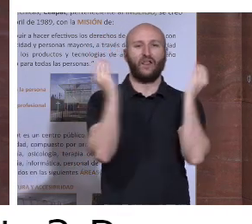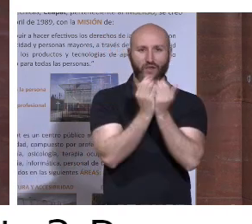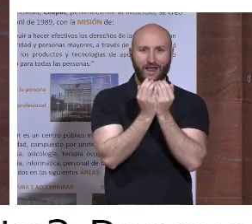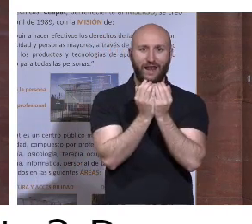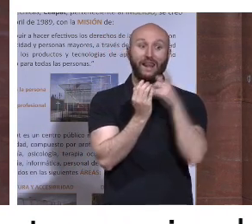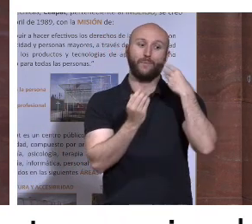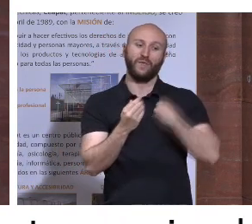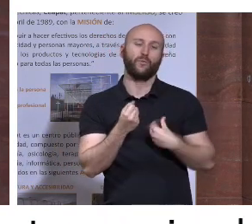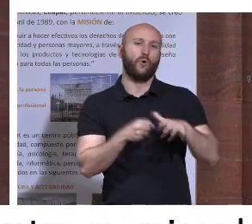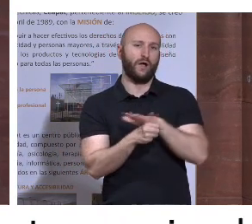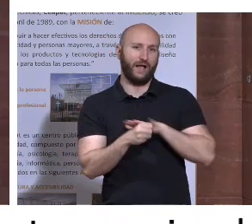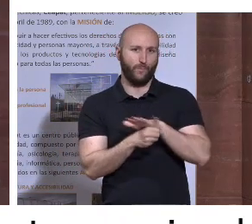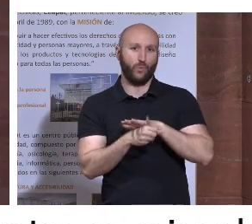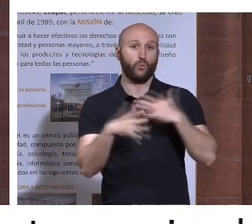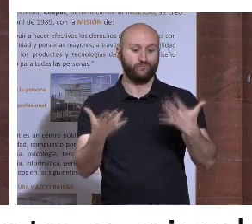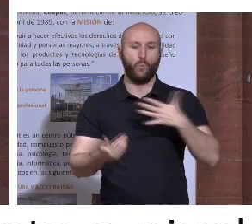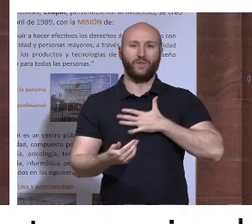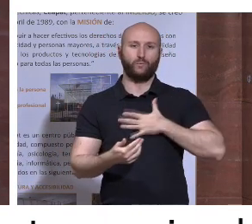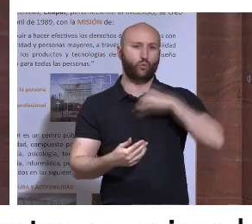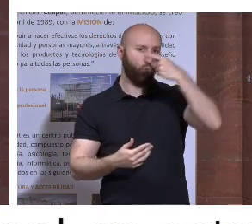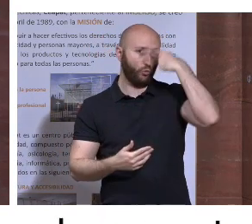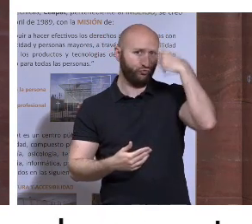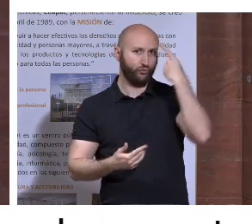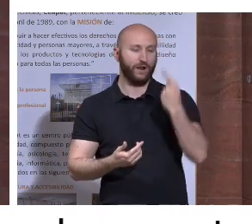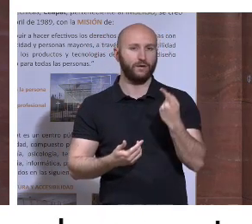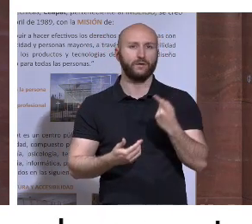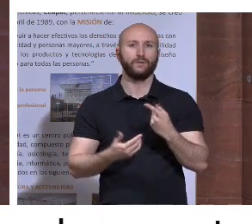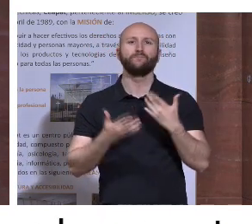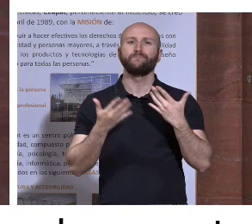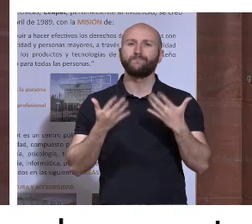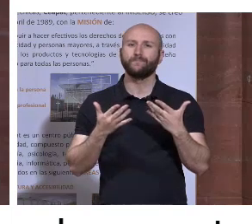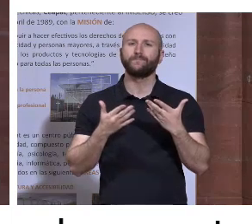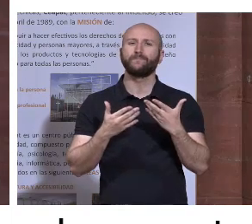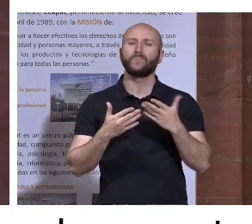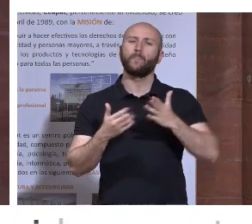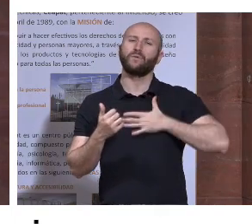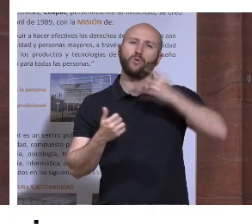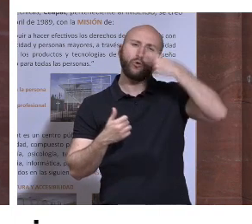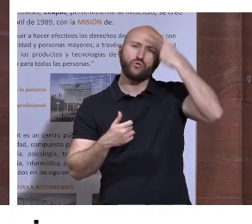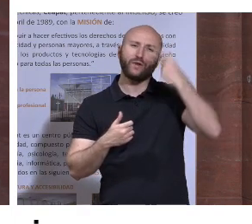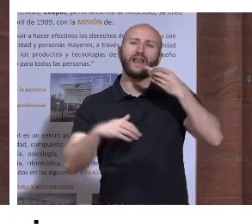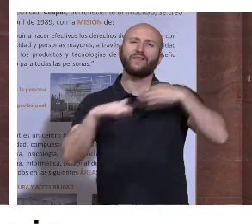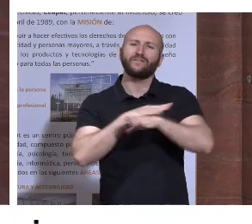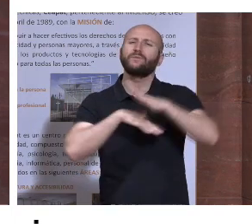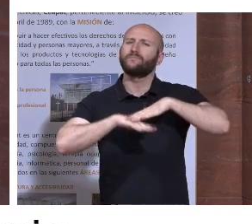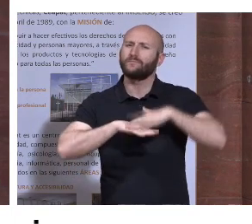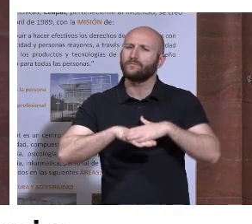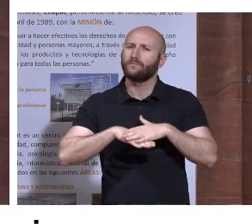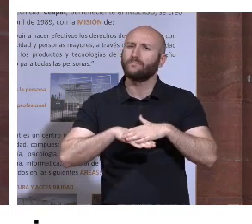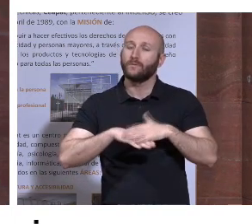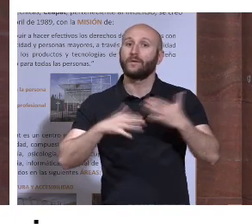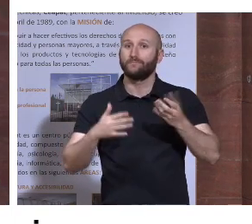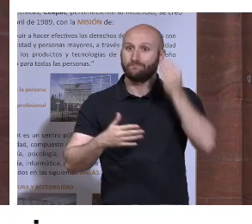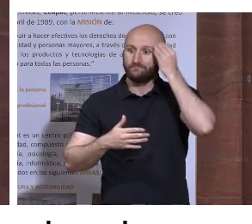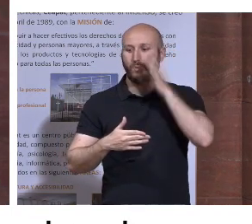este campo, en el campo del patrimonio cultural. ¿Y por qué es importante hacer accesible el patrimonio cultural? Pues para mí porque creo